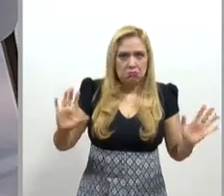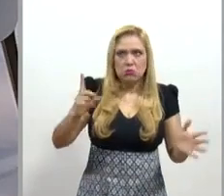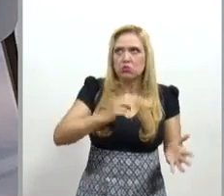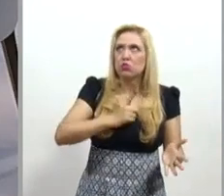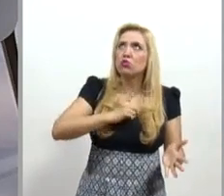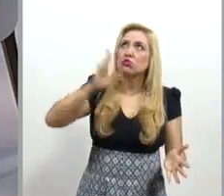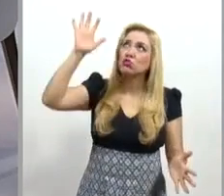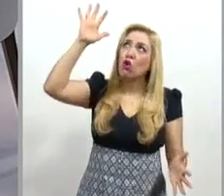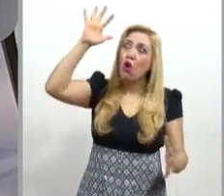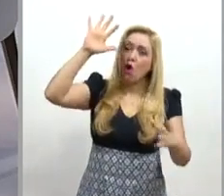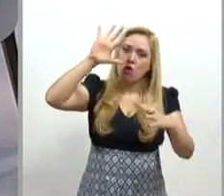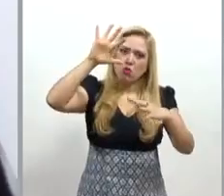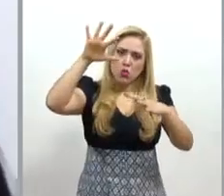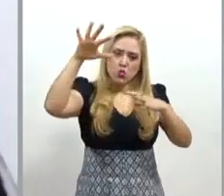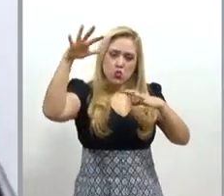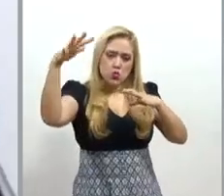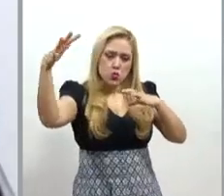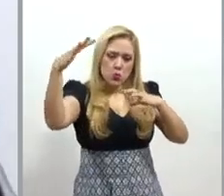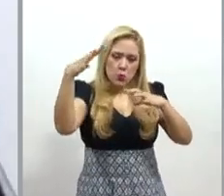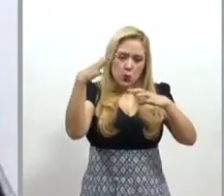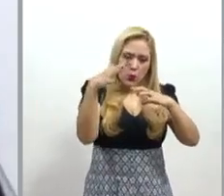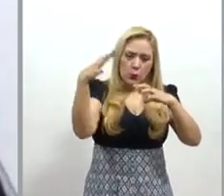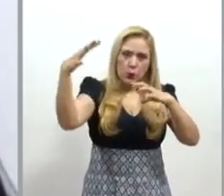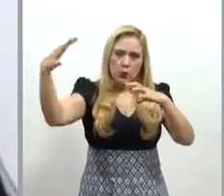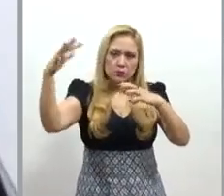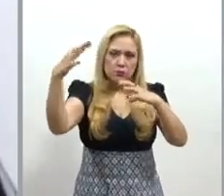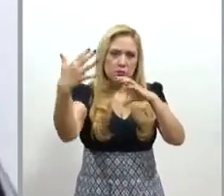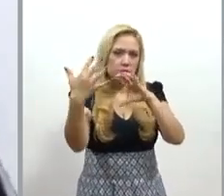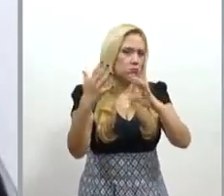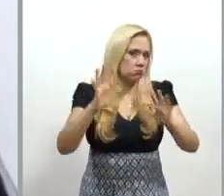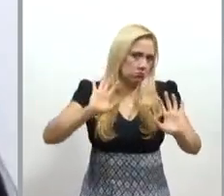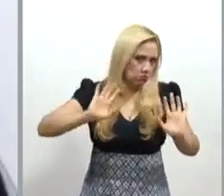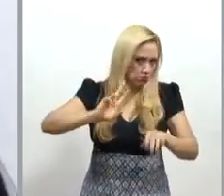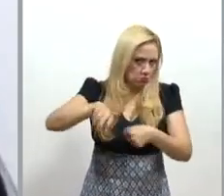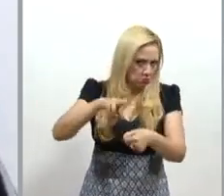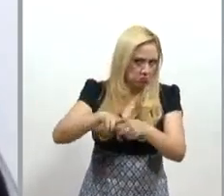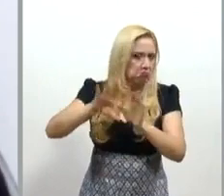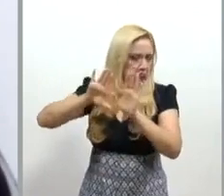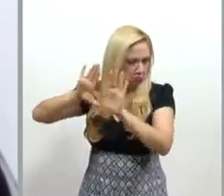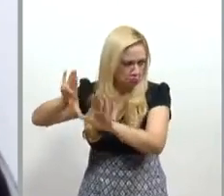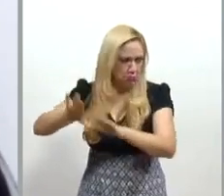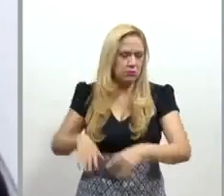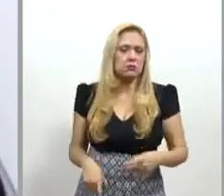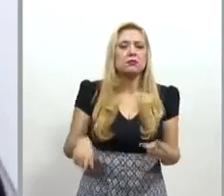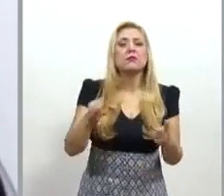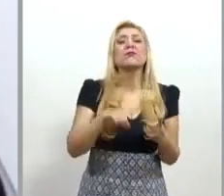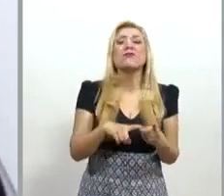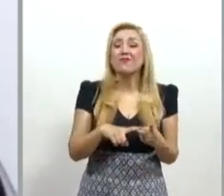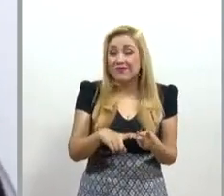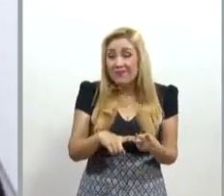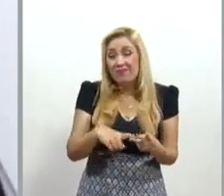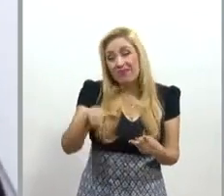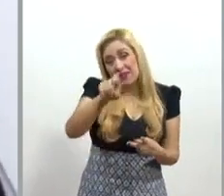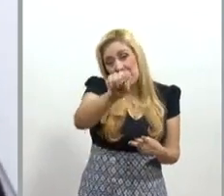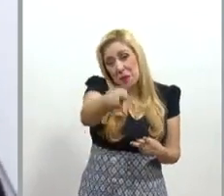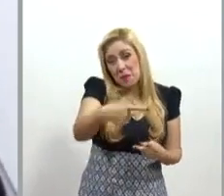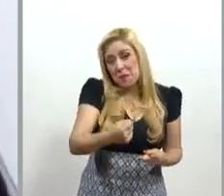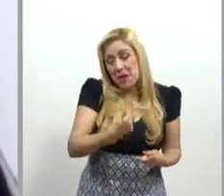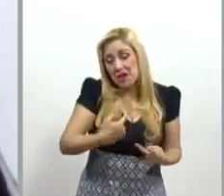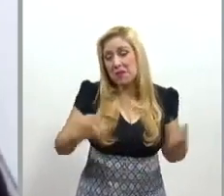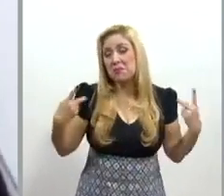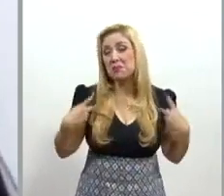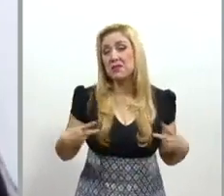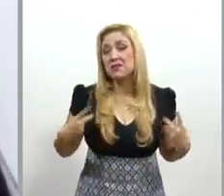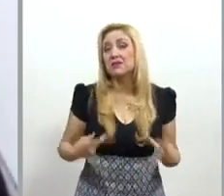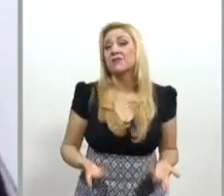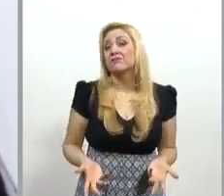parte inherente del funcionamiento de nuestro planeta. Pero hay otra causa que es inducida, generada por nosotros los humanos.